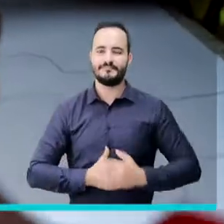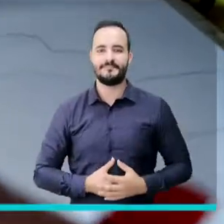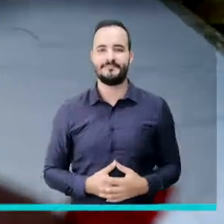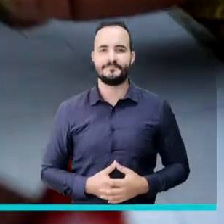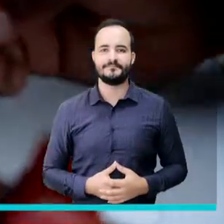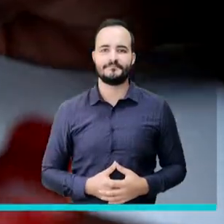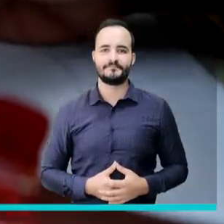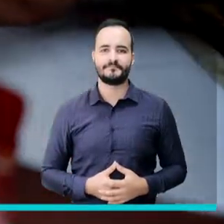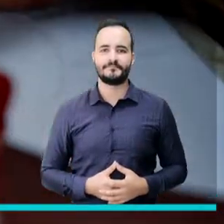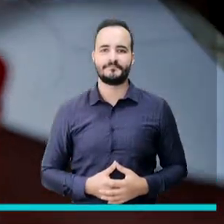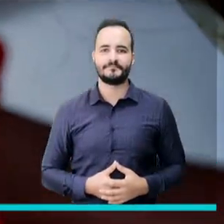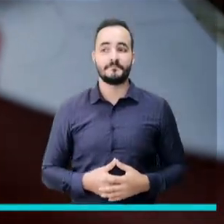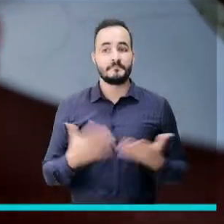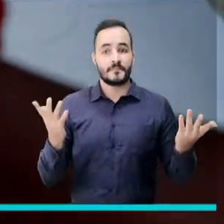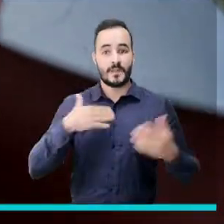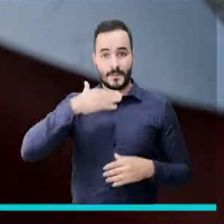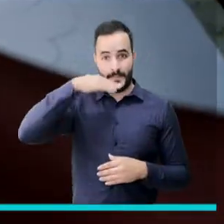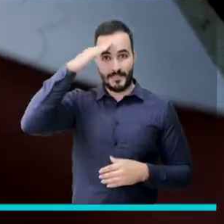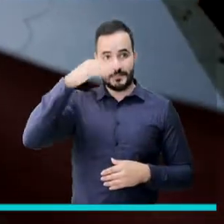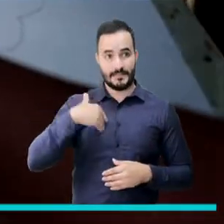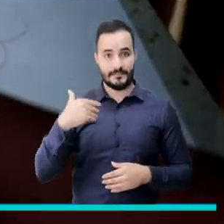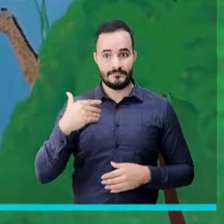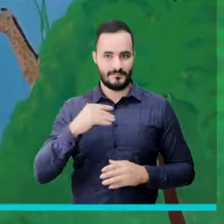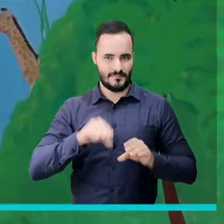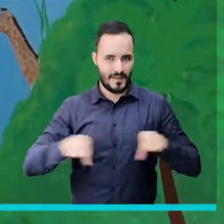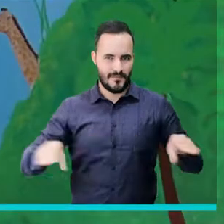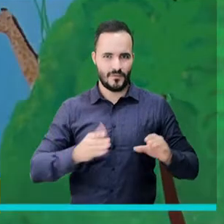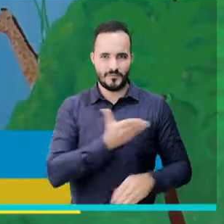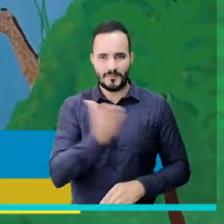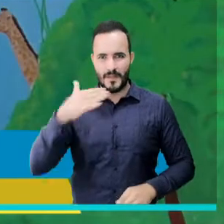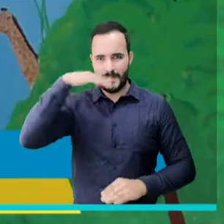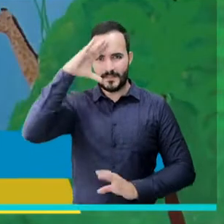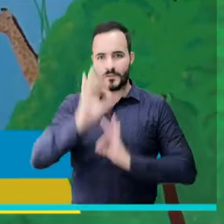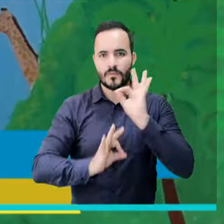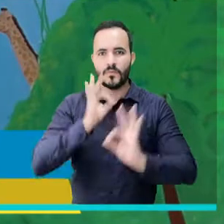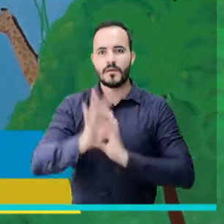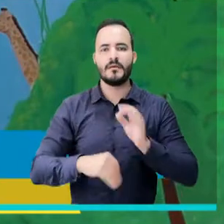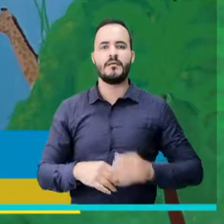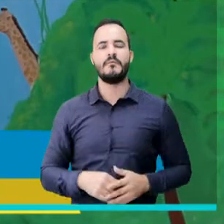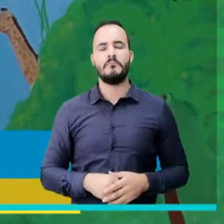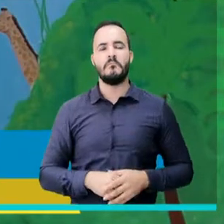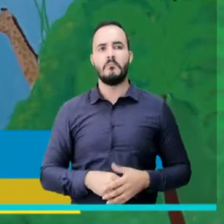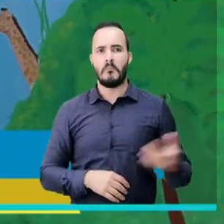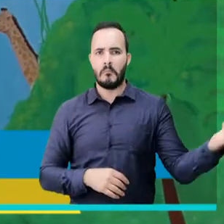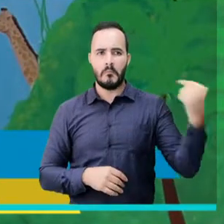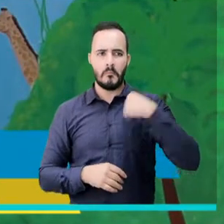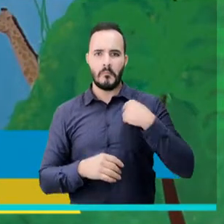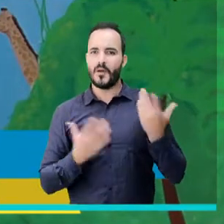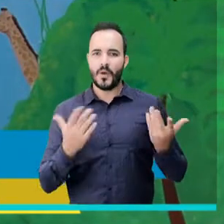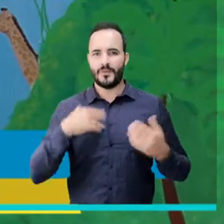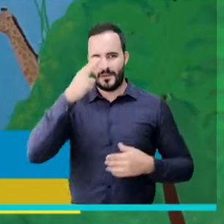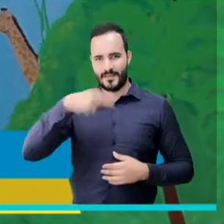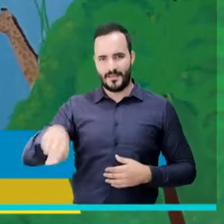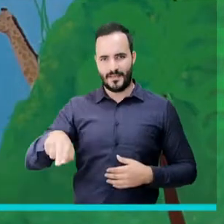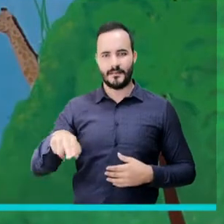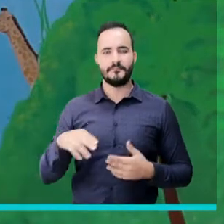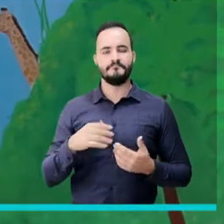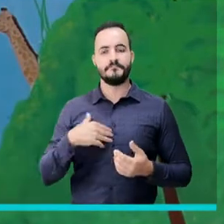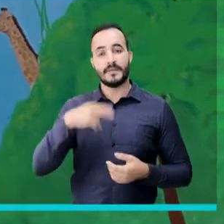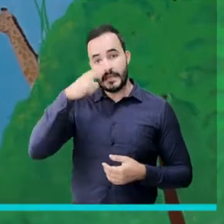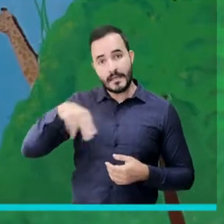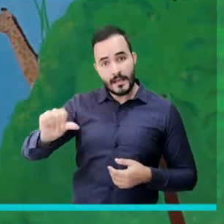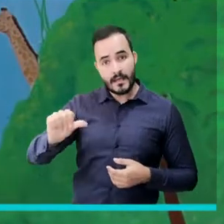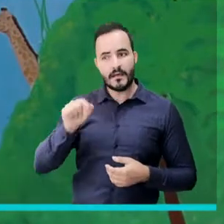el acompañamiento para Medellín Me Cuida fue con mi hija. Ella hizo un